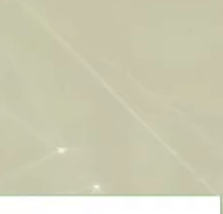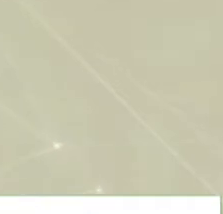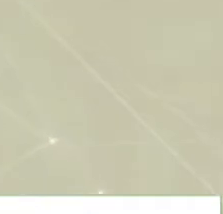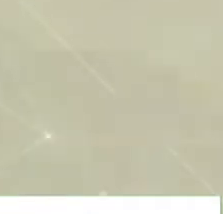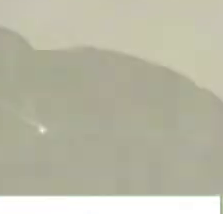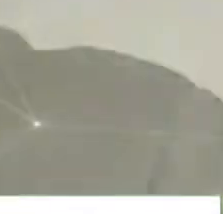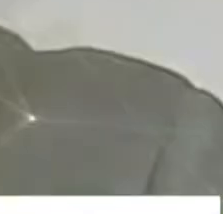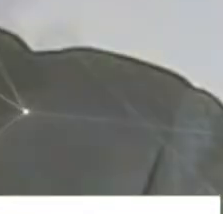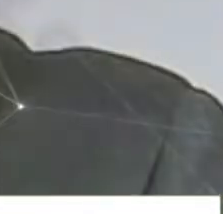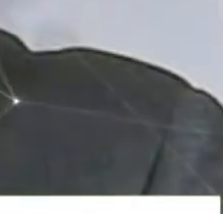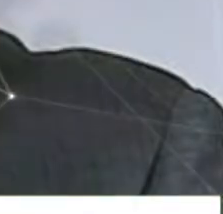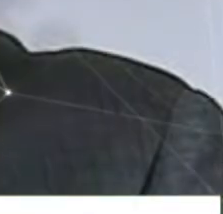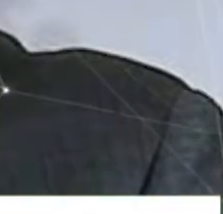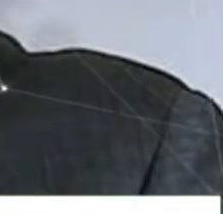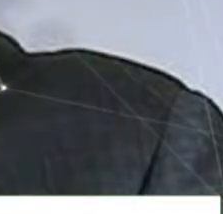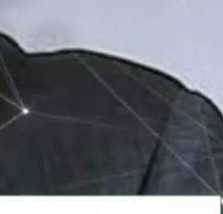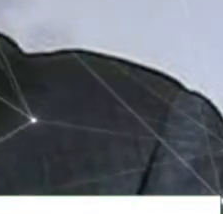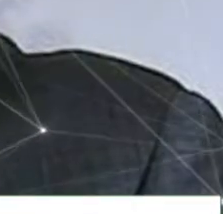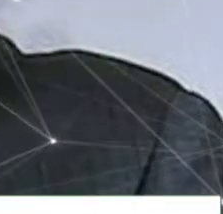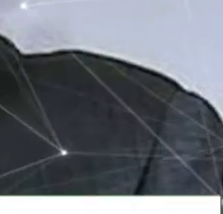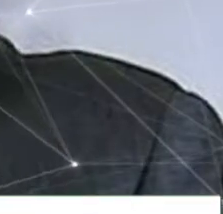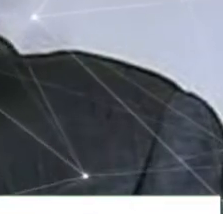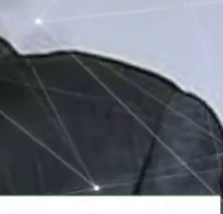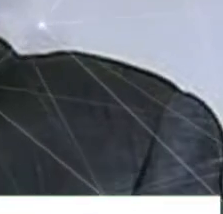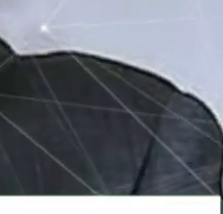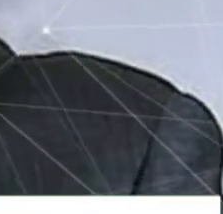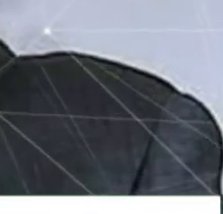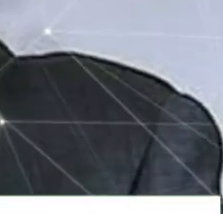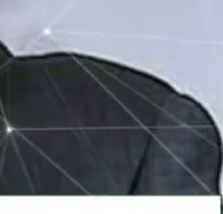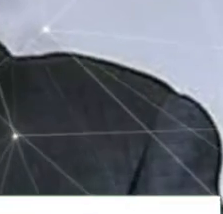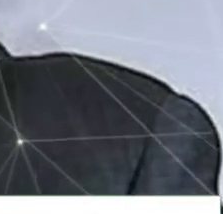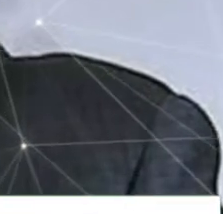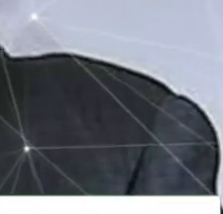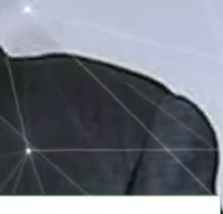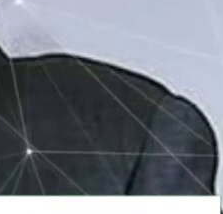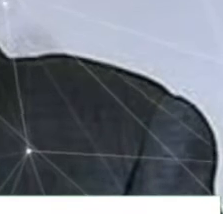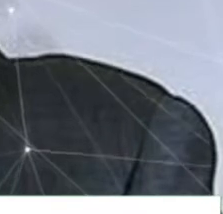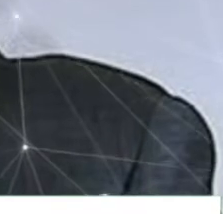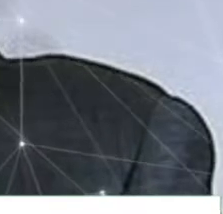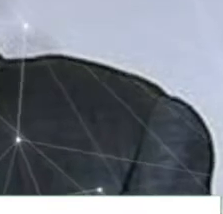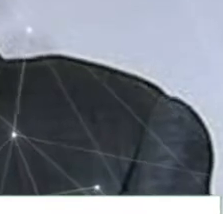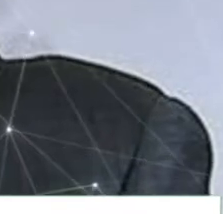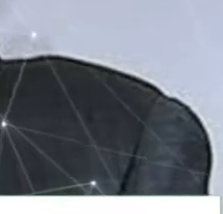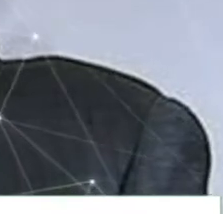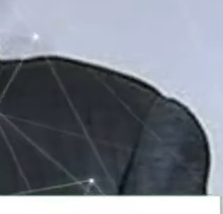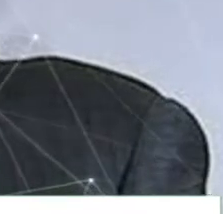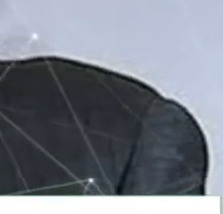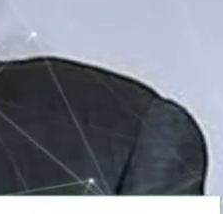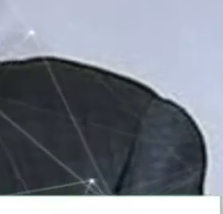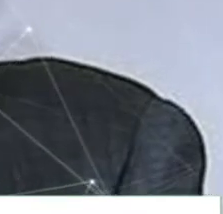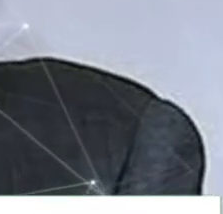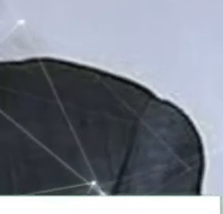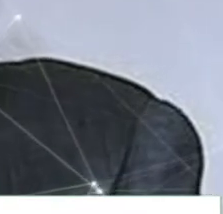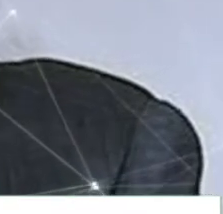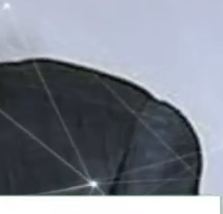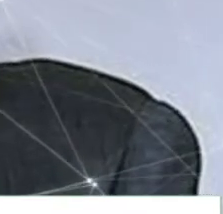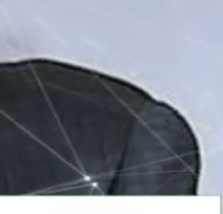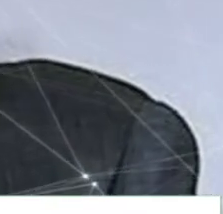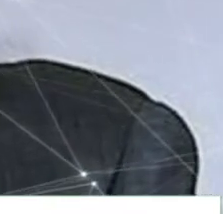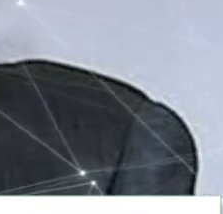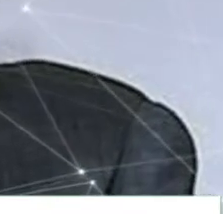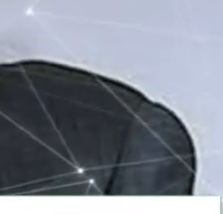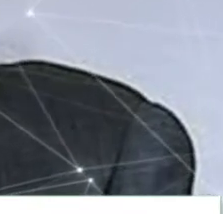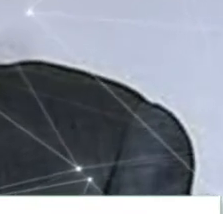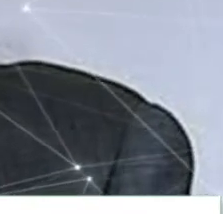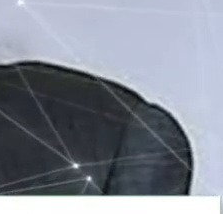a AMLO que no ha podido regresar a su estado después de haber levantado la voz en contra de su gobierno. Esta reportera necesita la protección